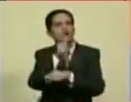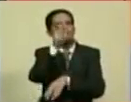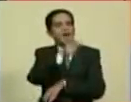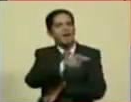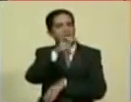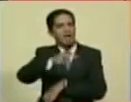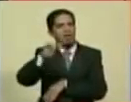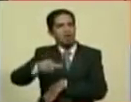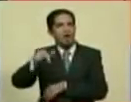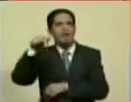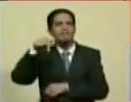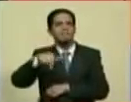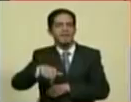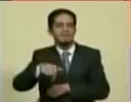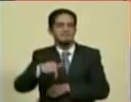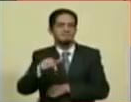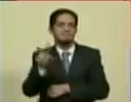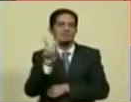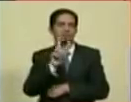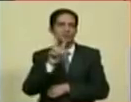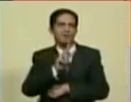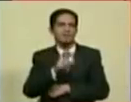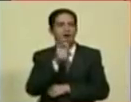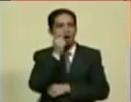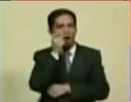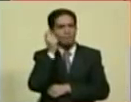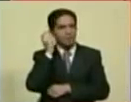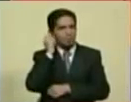gobernadoras bolivarianos y bolivarianas,